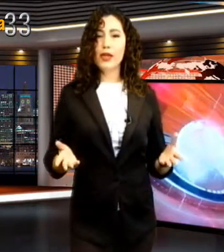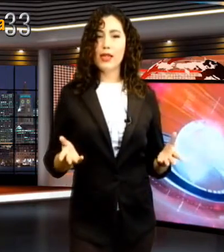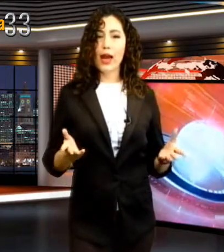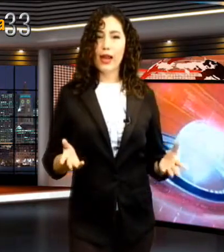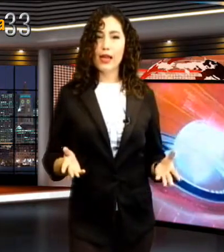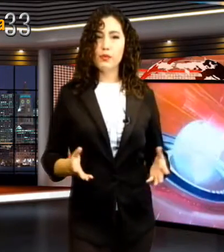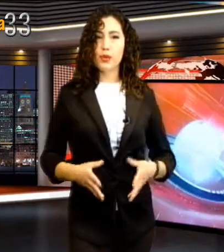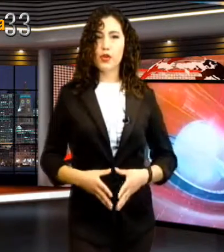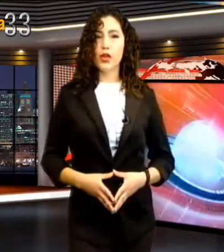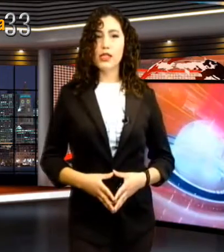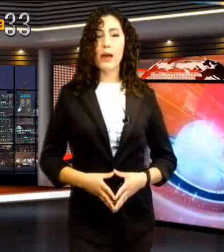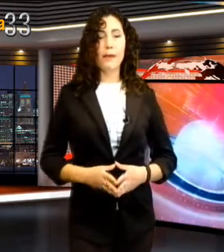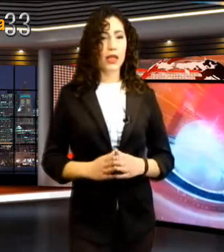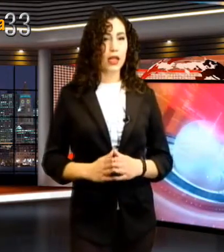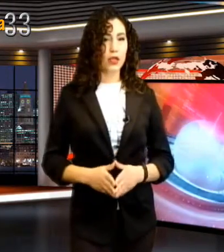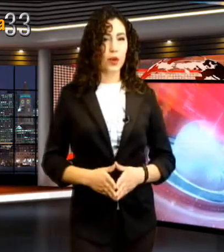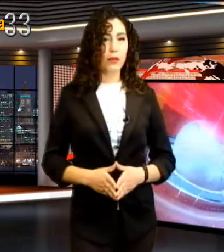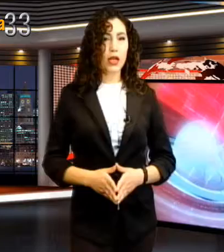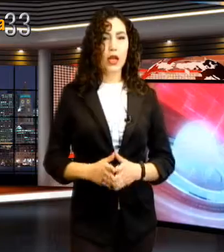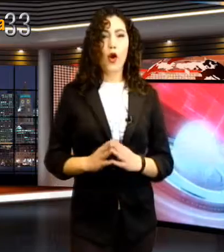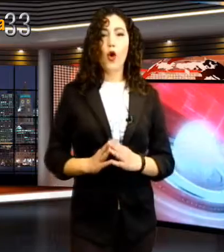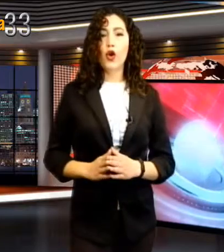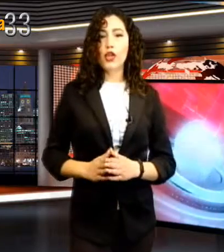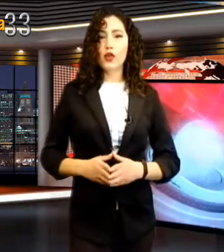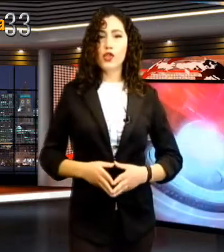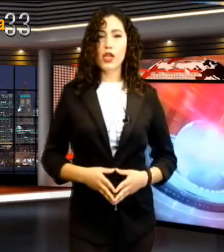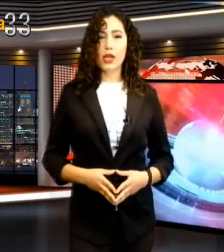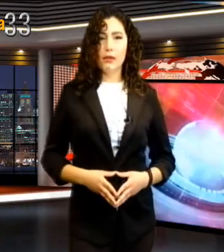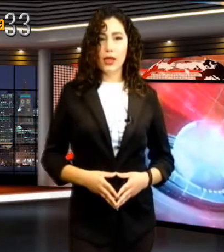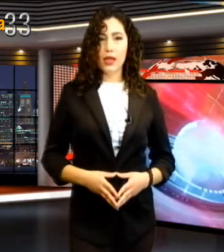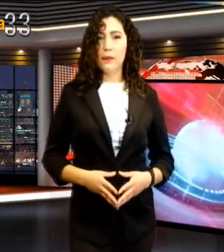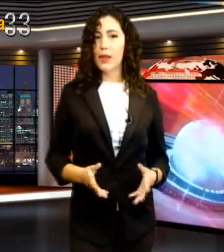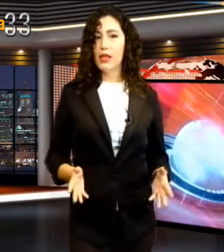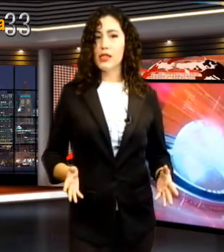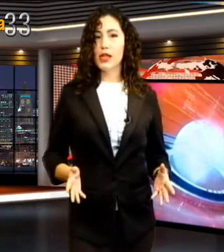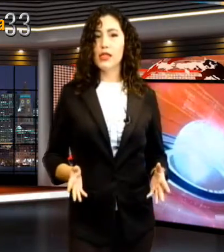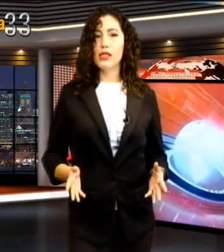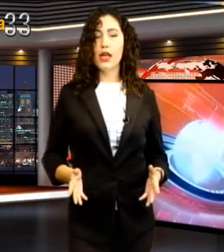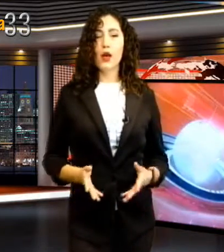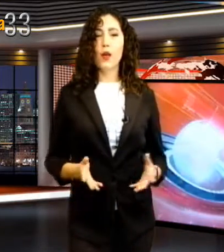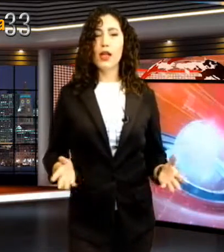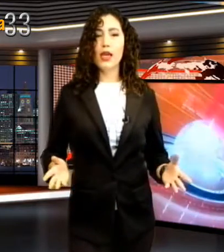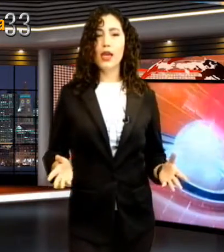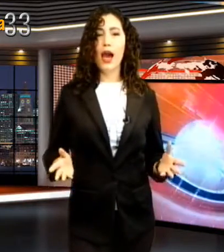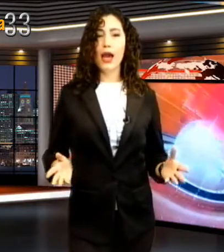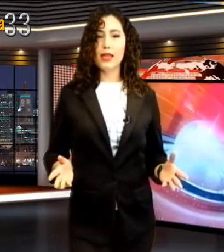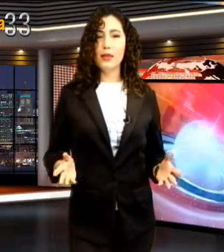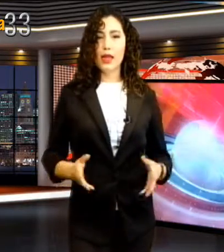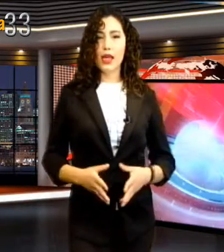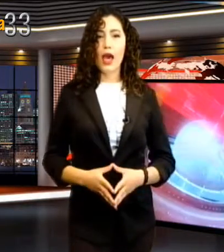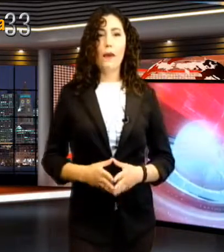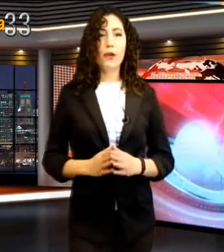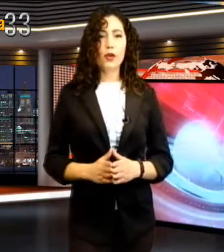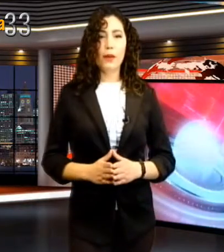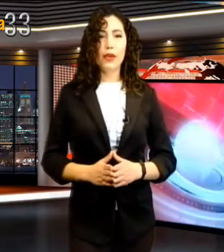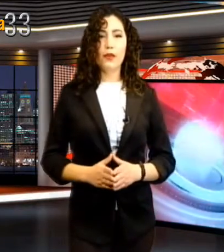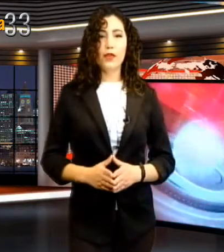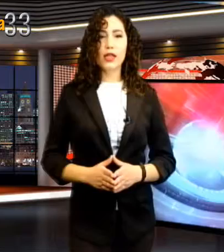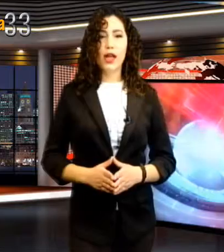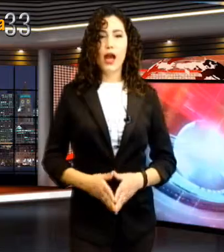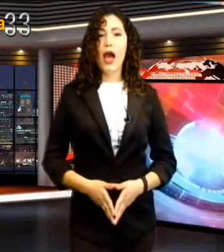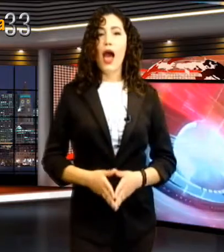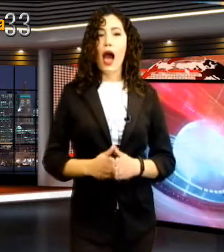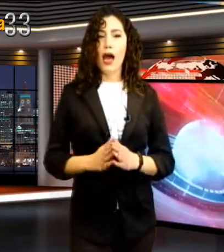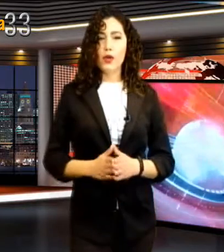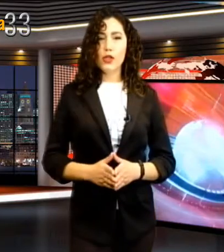que afecta a las personas mientras duermen o inconscientemente mientras ejercitan cualquier actividad, pero también